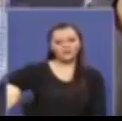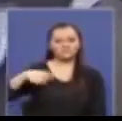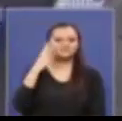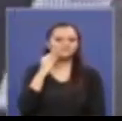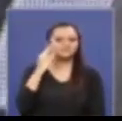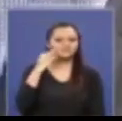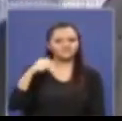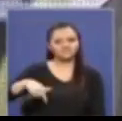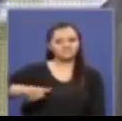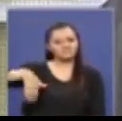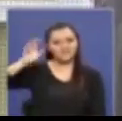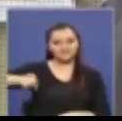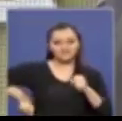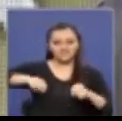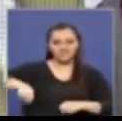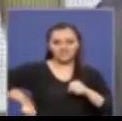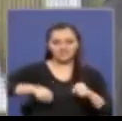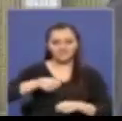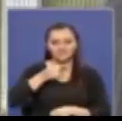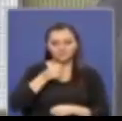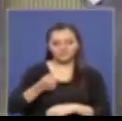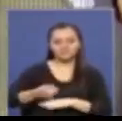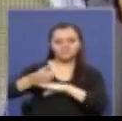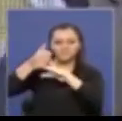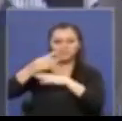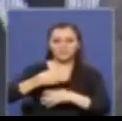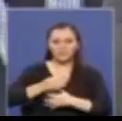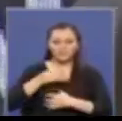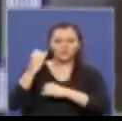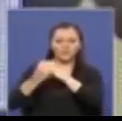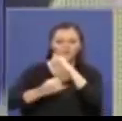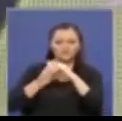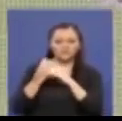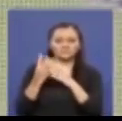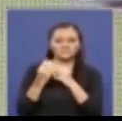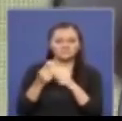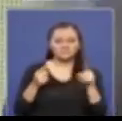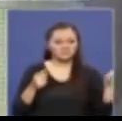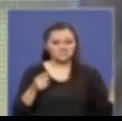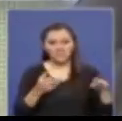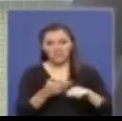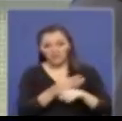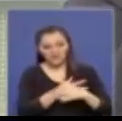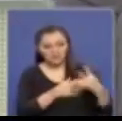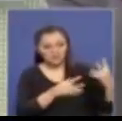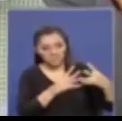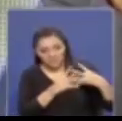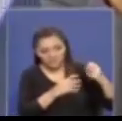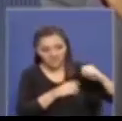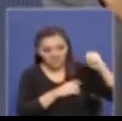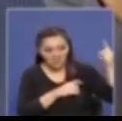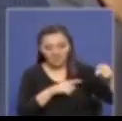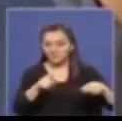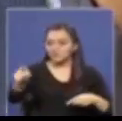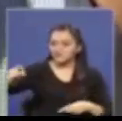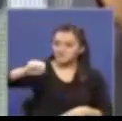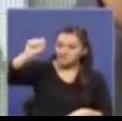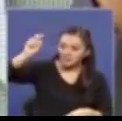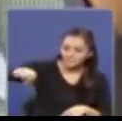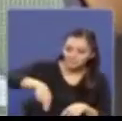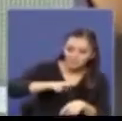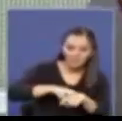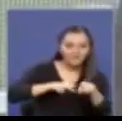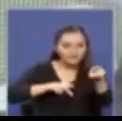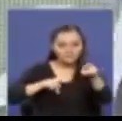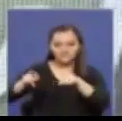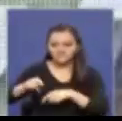la selección del Carchi, estaba la gloria del Carchi. A cada rato me decían, y él es ganador 4 veces la Vuelta Nacional, este campeón nacional,